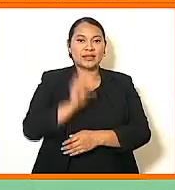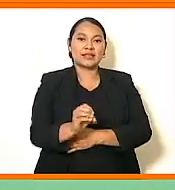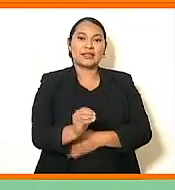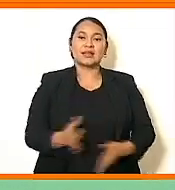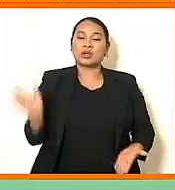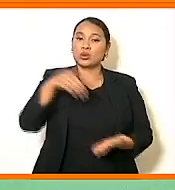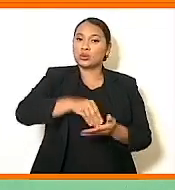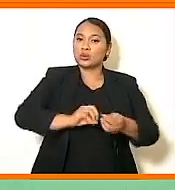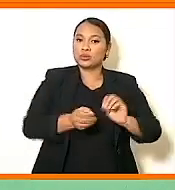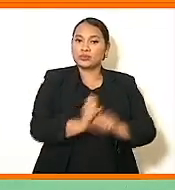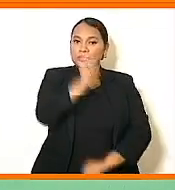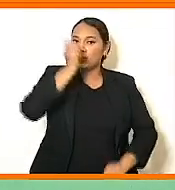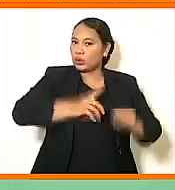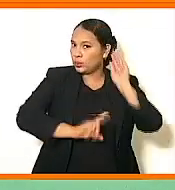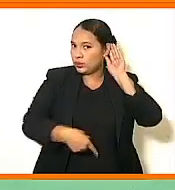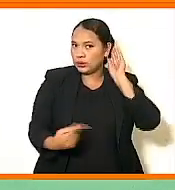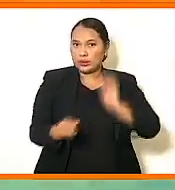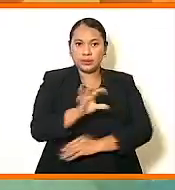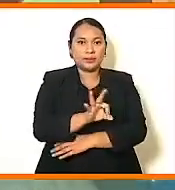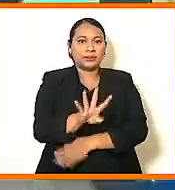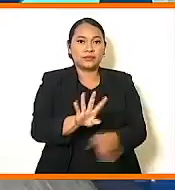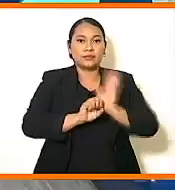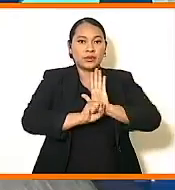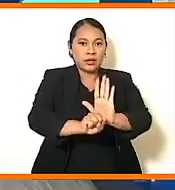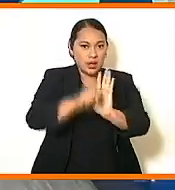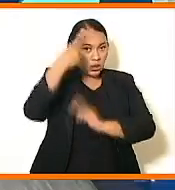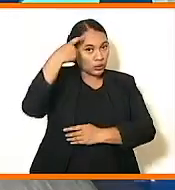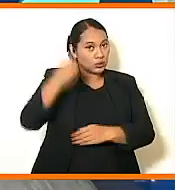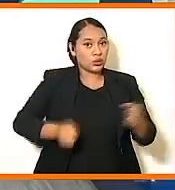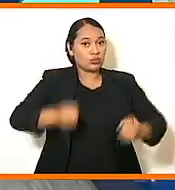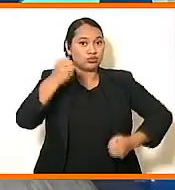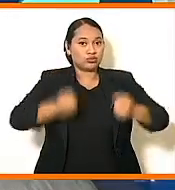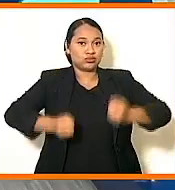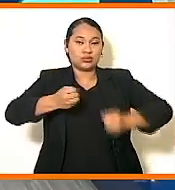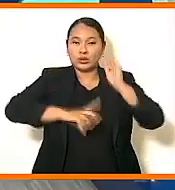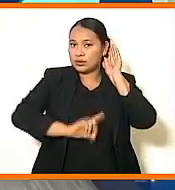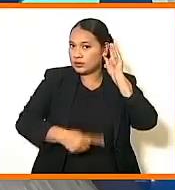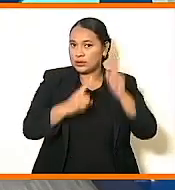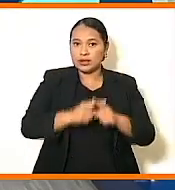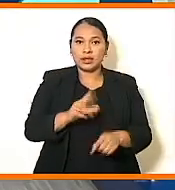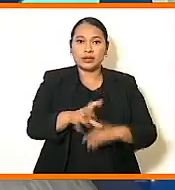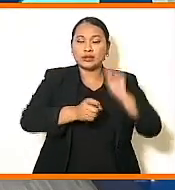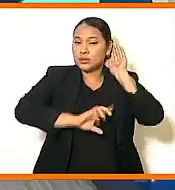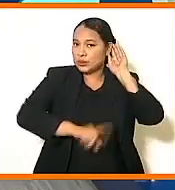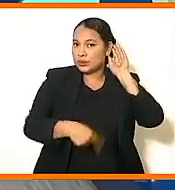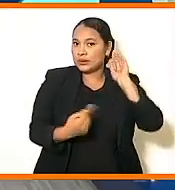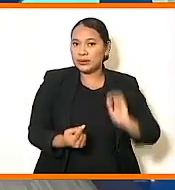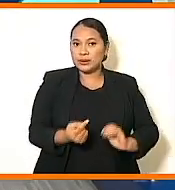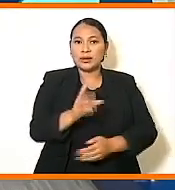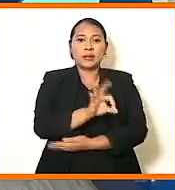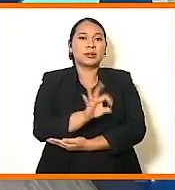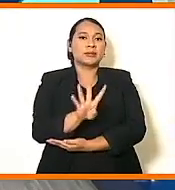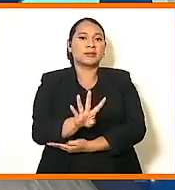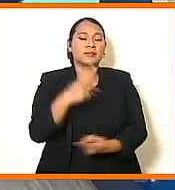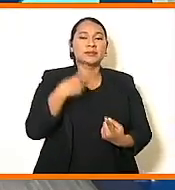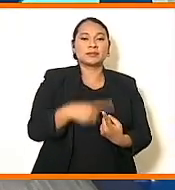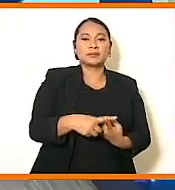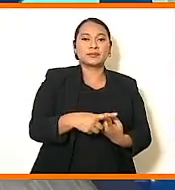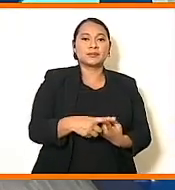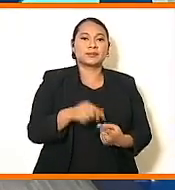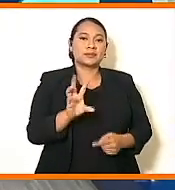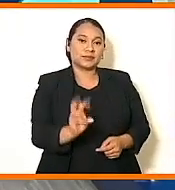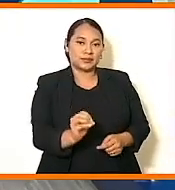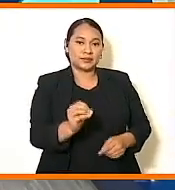para Diaria es el 94 con su símbolo de sueños, carro. Para Multi X, 5X y para más 1, 94 más